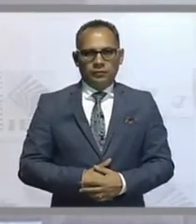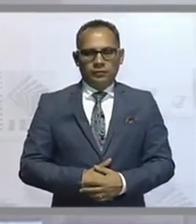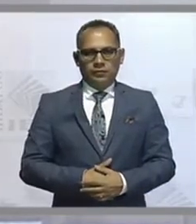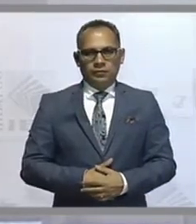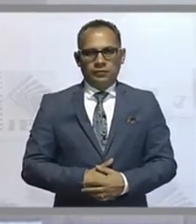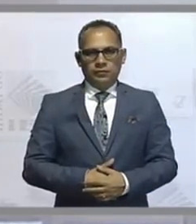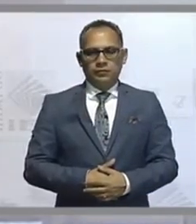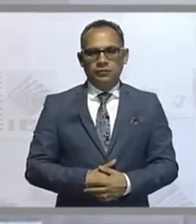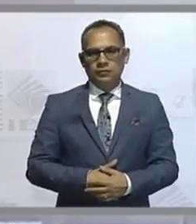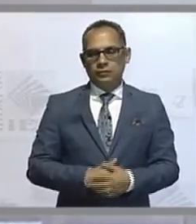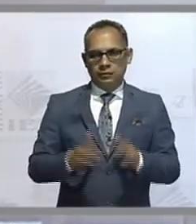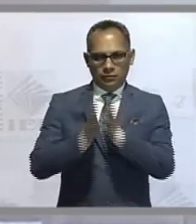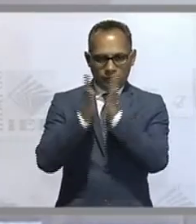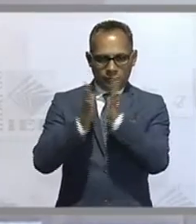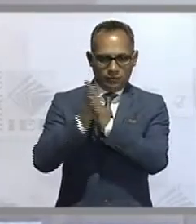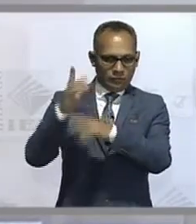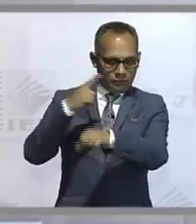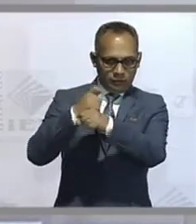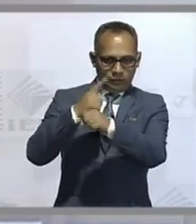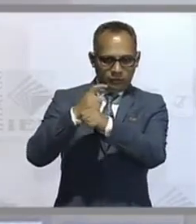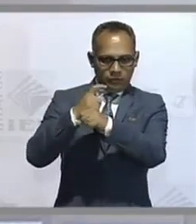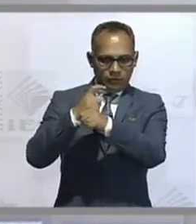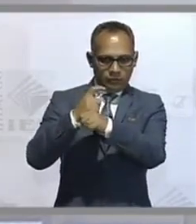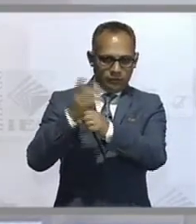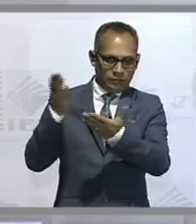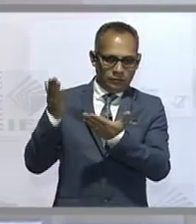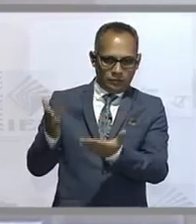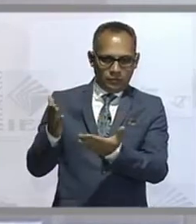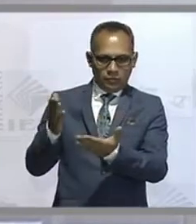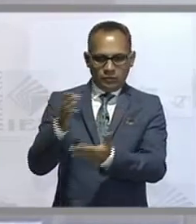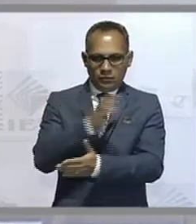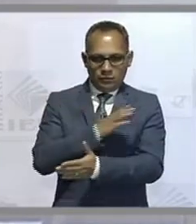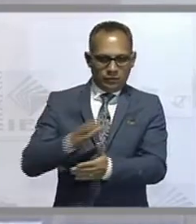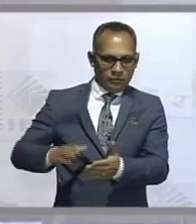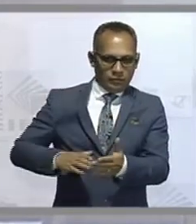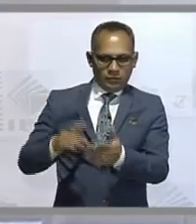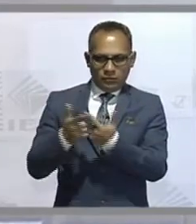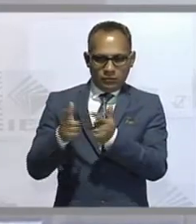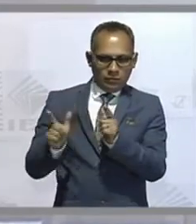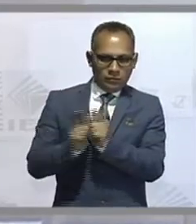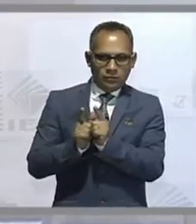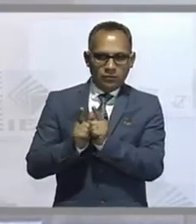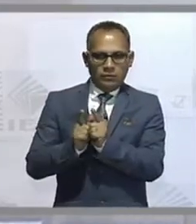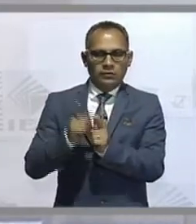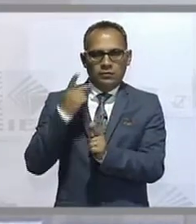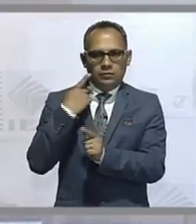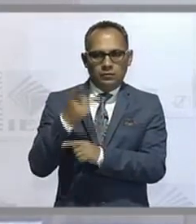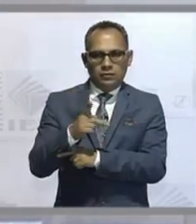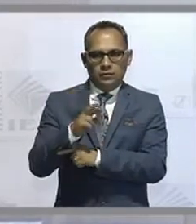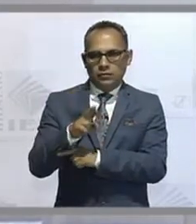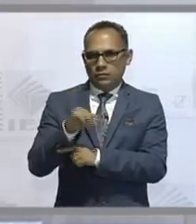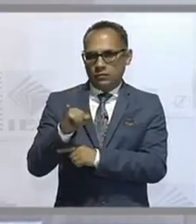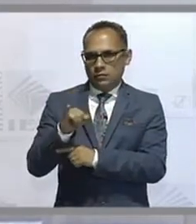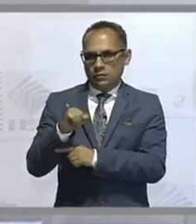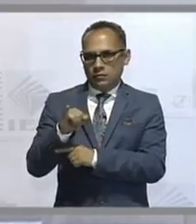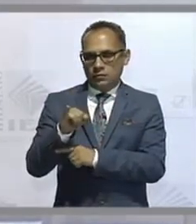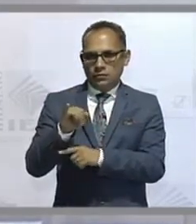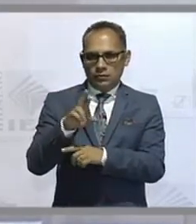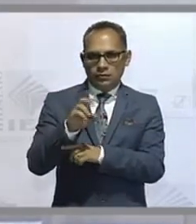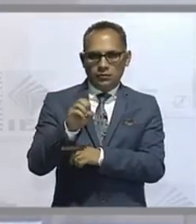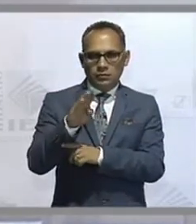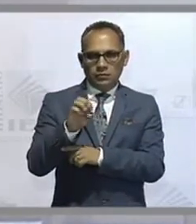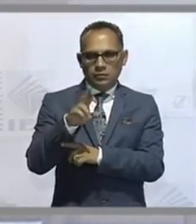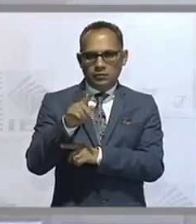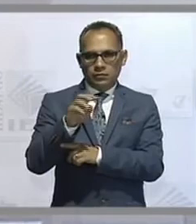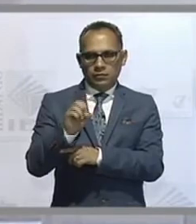la primera participación en esta ronda con corresponde al candidato del partido revolucionario institucional roberto de jesús núñez